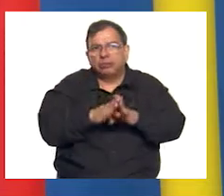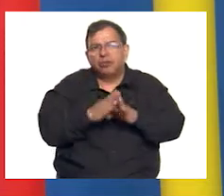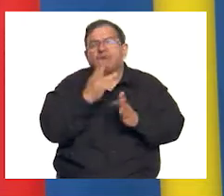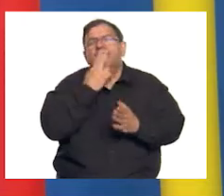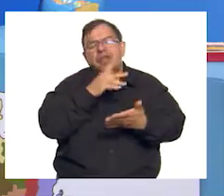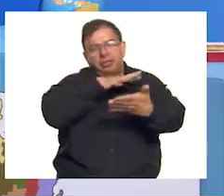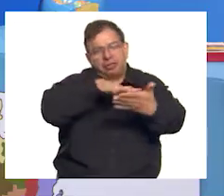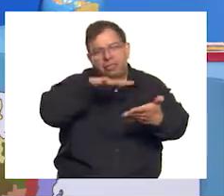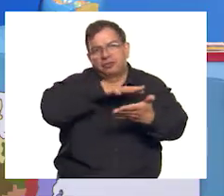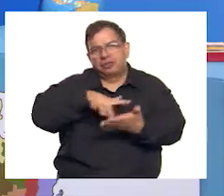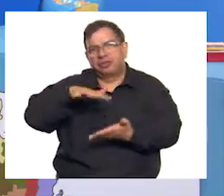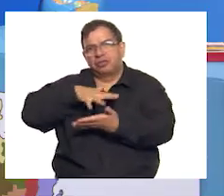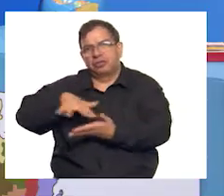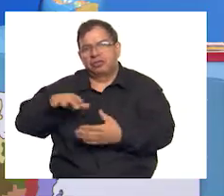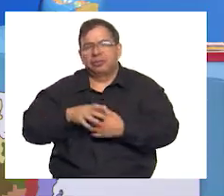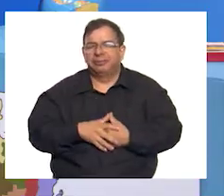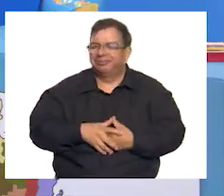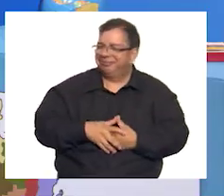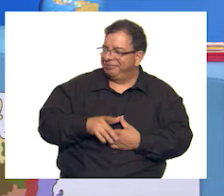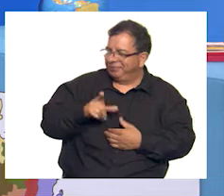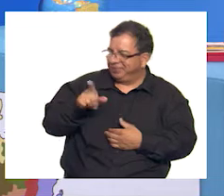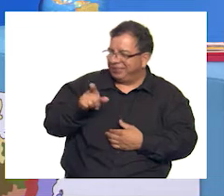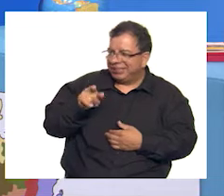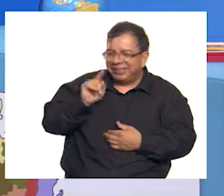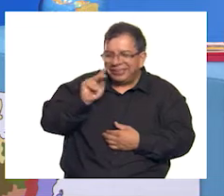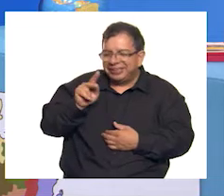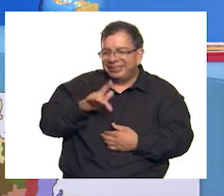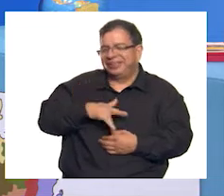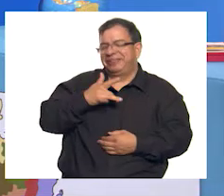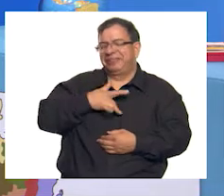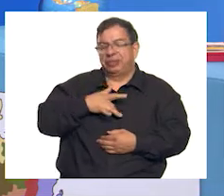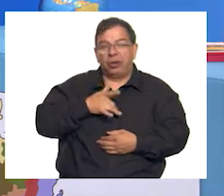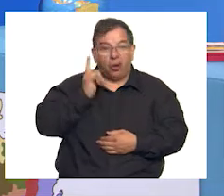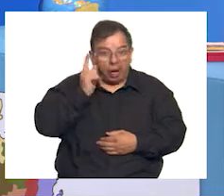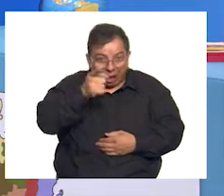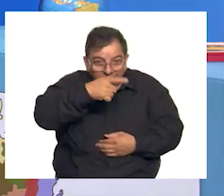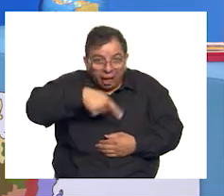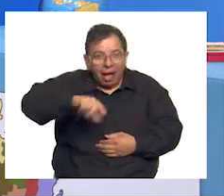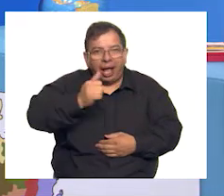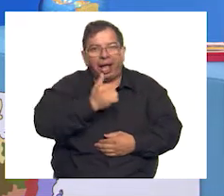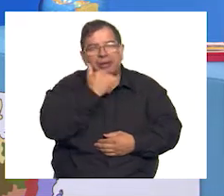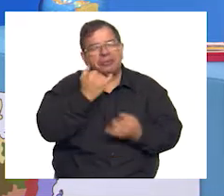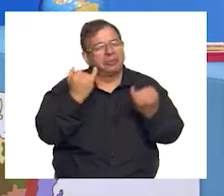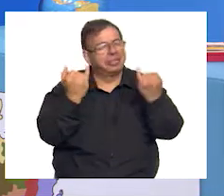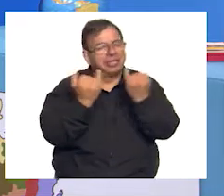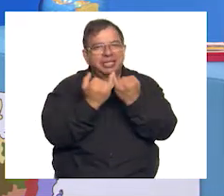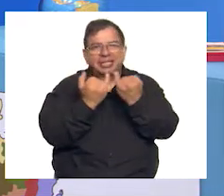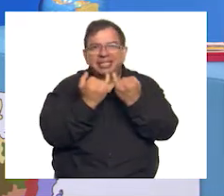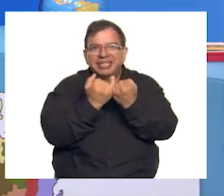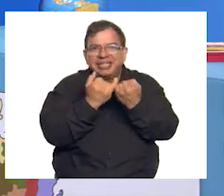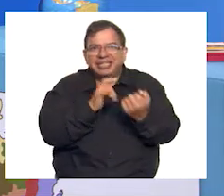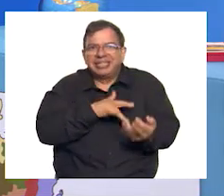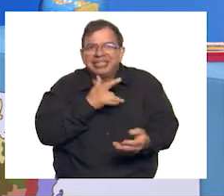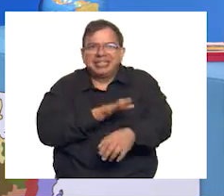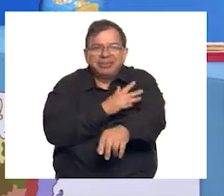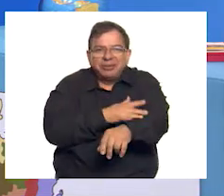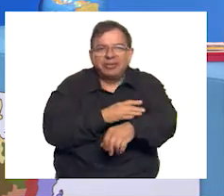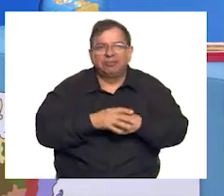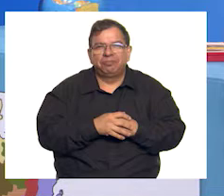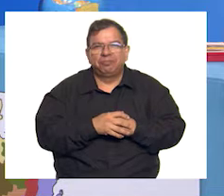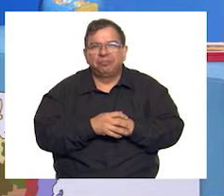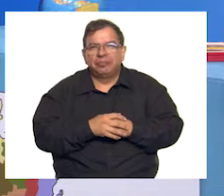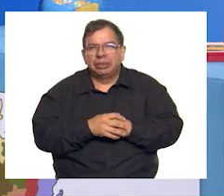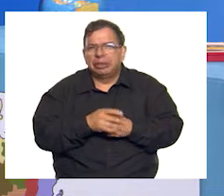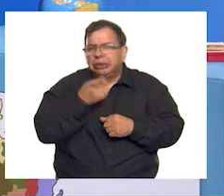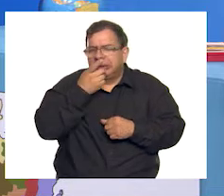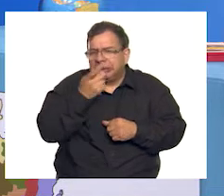textos. Siempre me emociona escucharte hablar así y espero que a nuestros estudiantes en casa les suceda igual y que además de todas las cosas